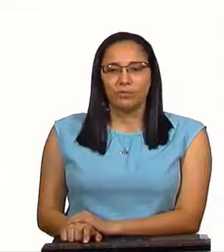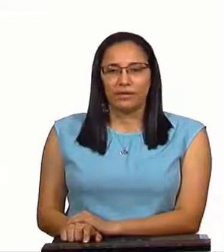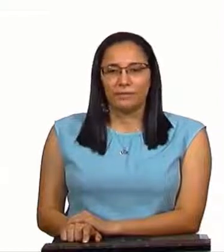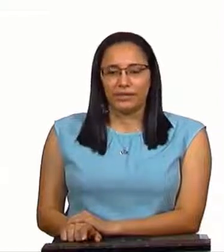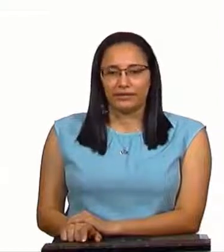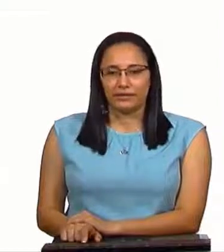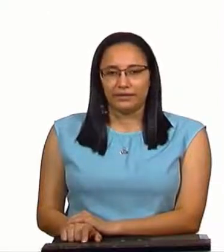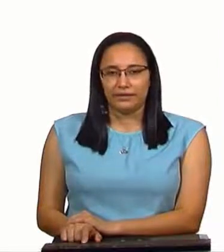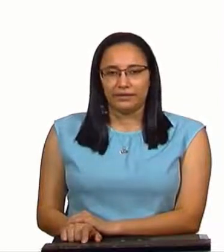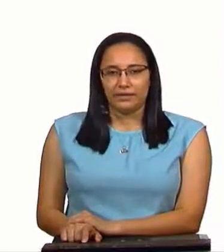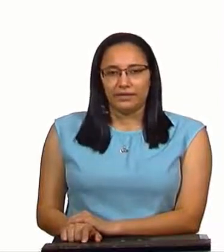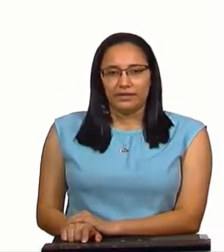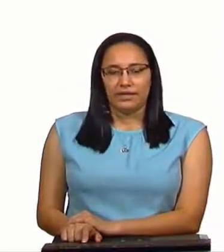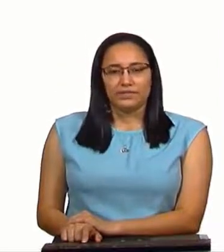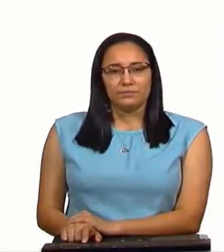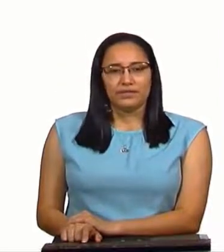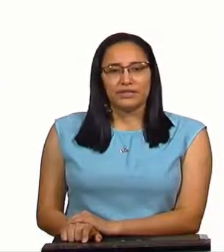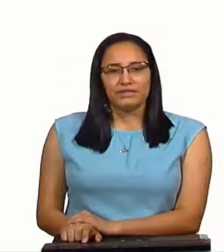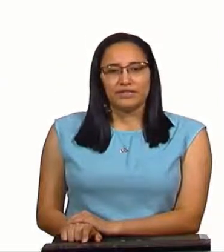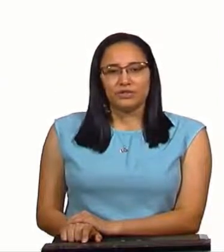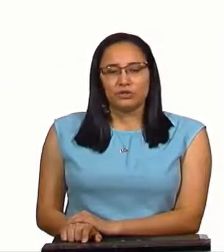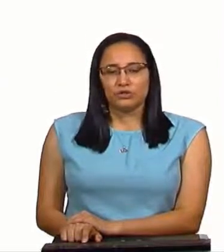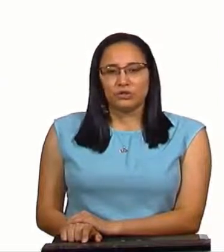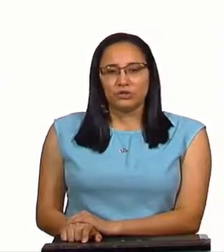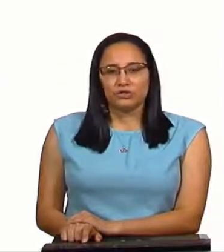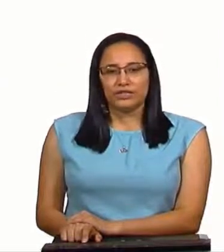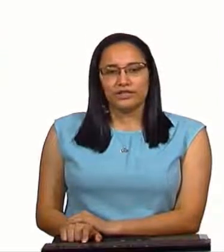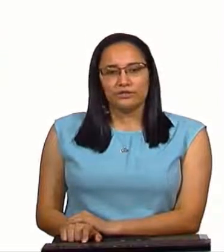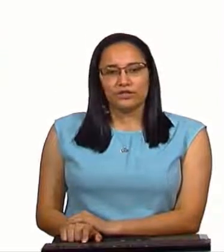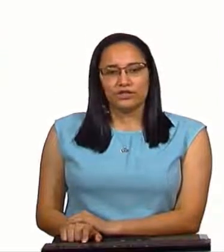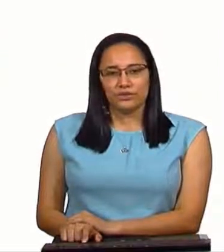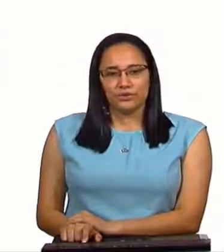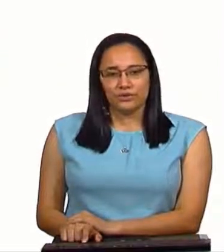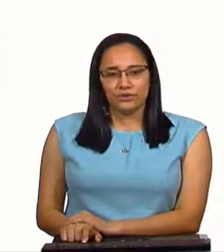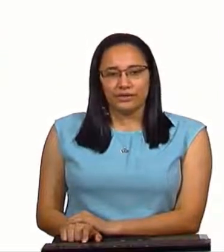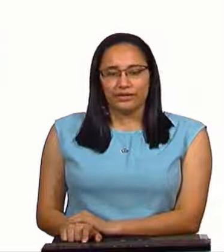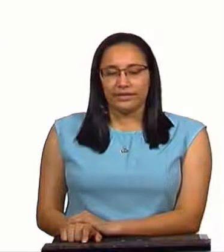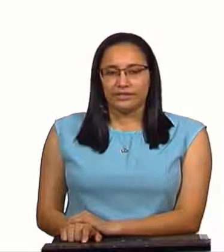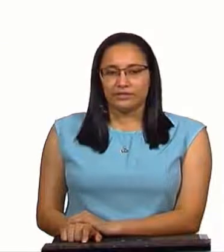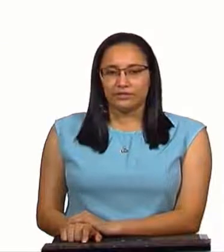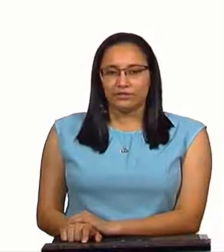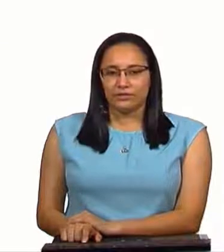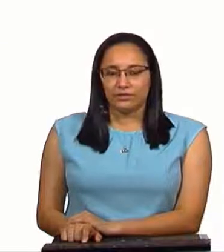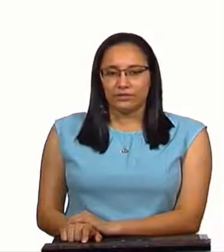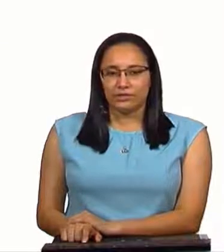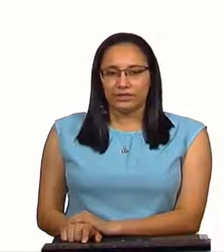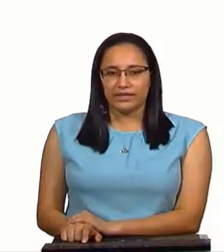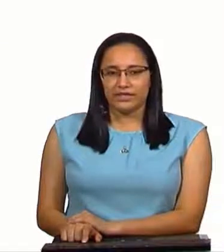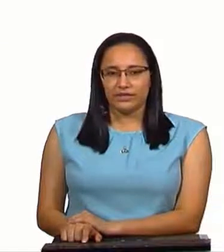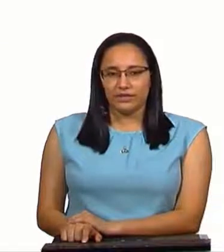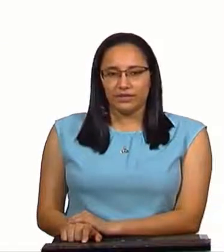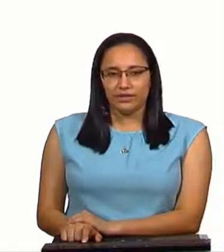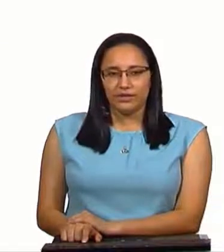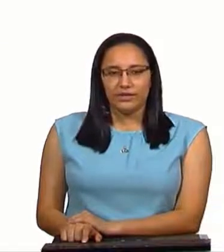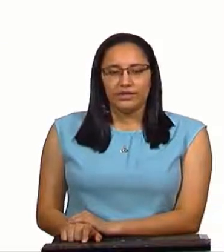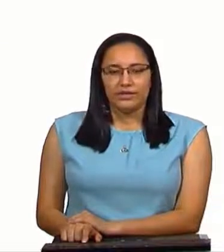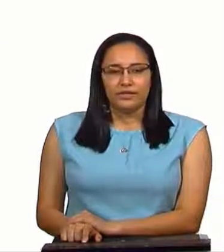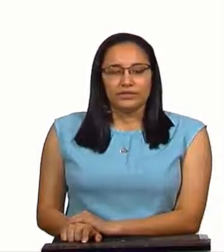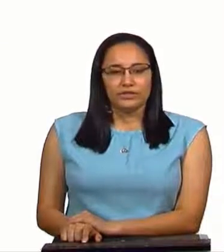de septiembre del 2020. Las expectativas de logro son conocer el uso de should, la estructura gramatical de